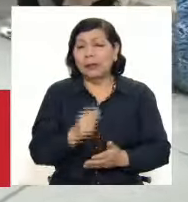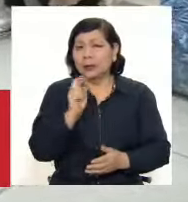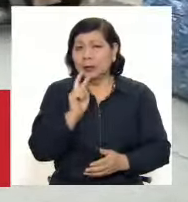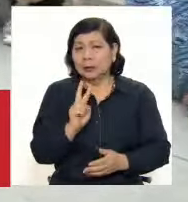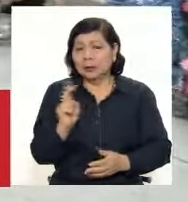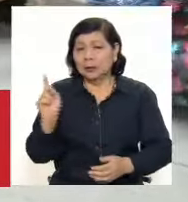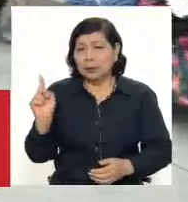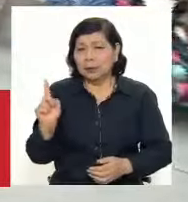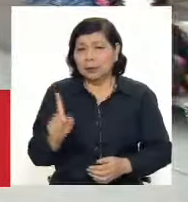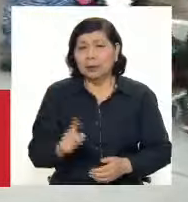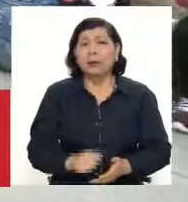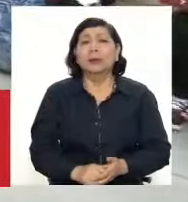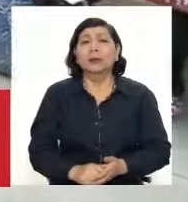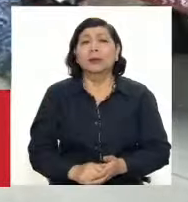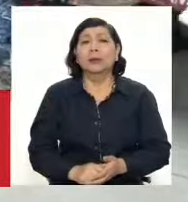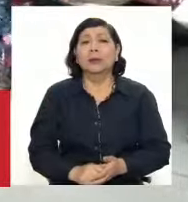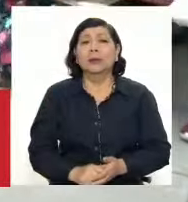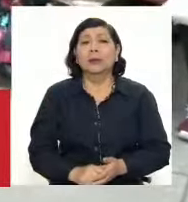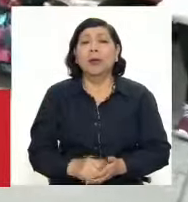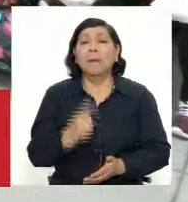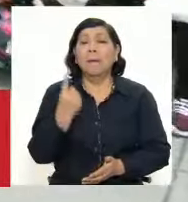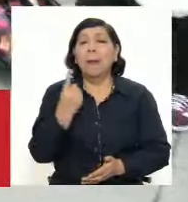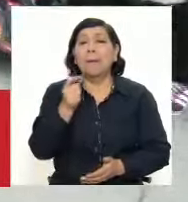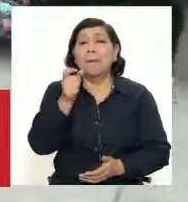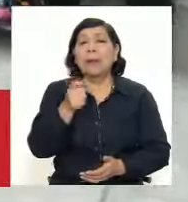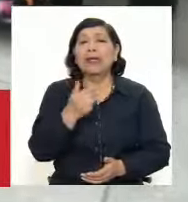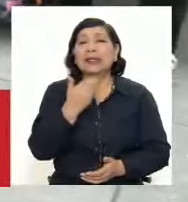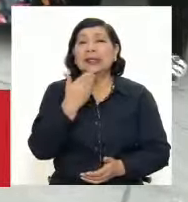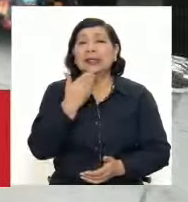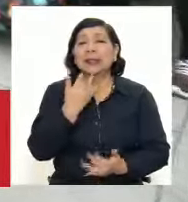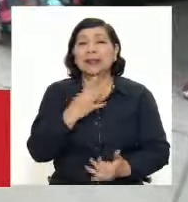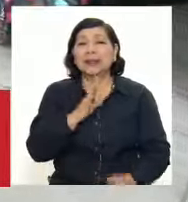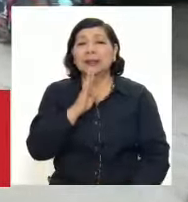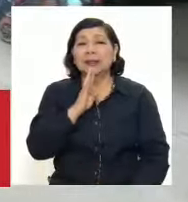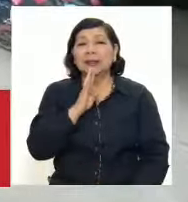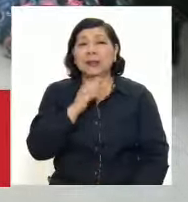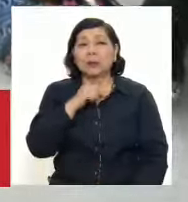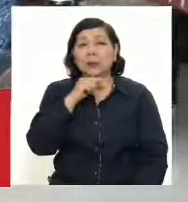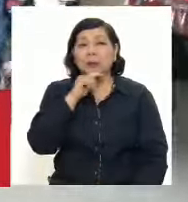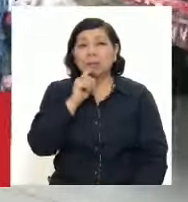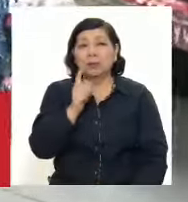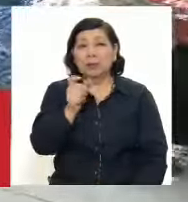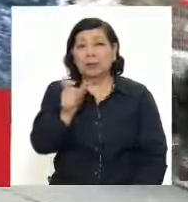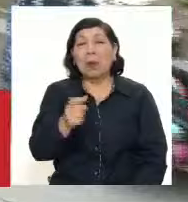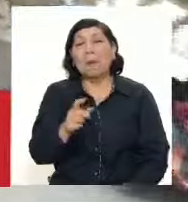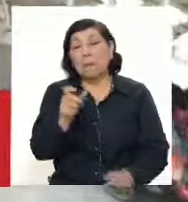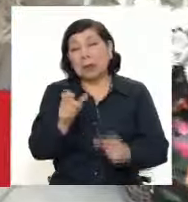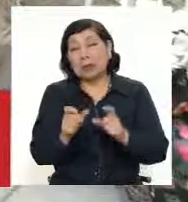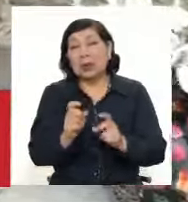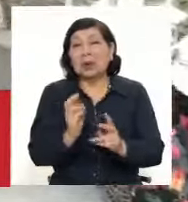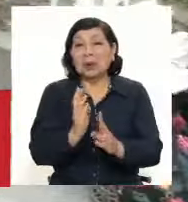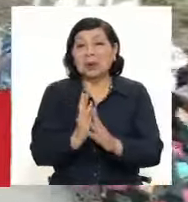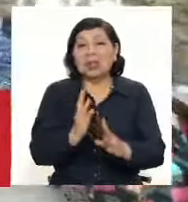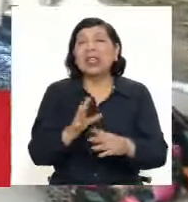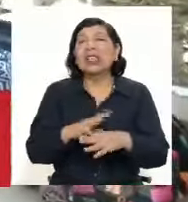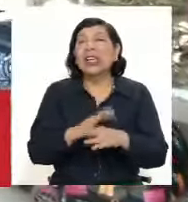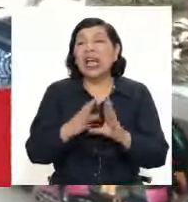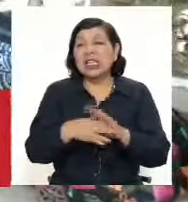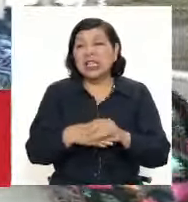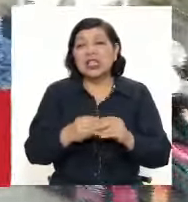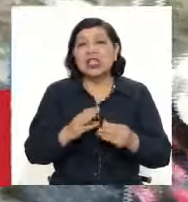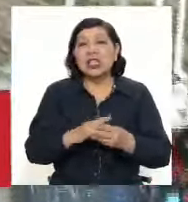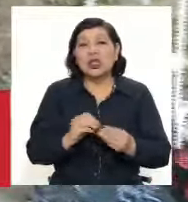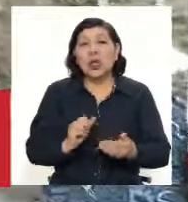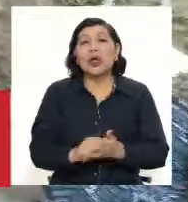visto llegar también a una primera persona. Vamos a conversar con ellos para ver algunas anécdotas que